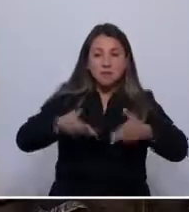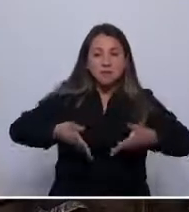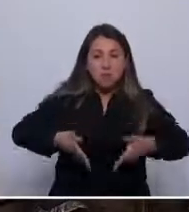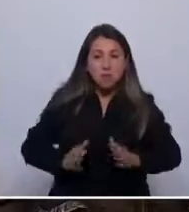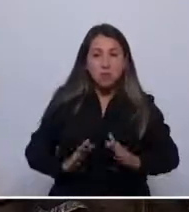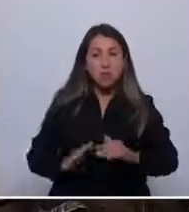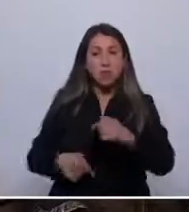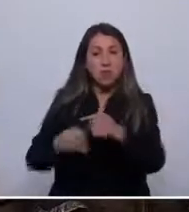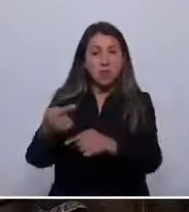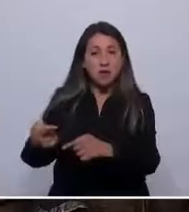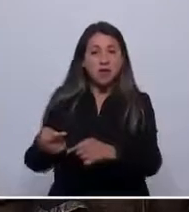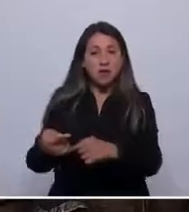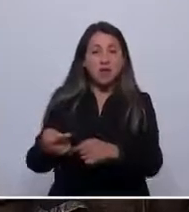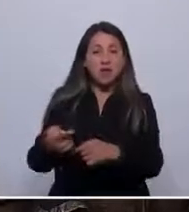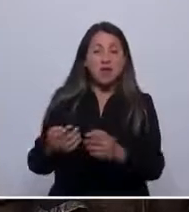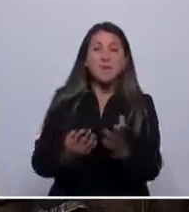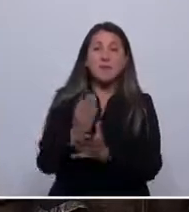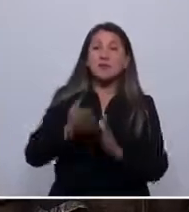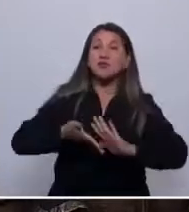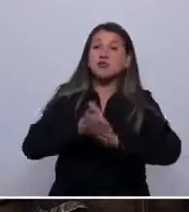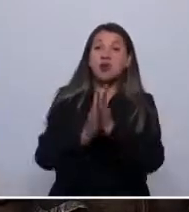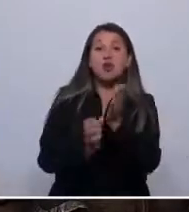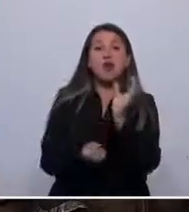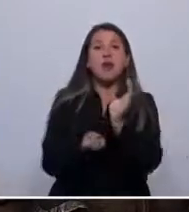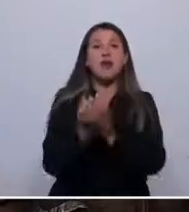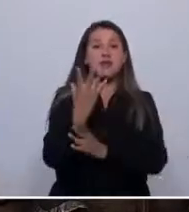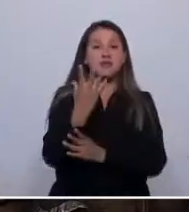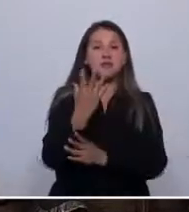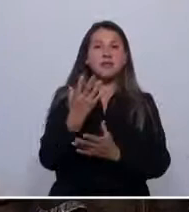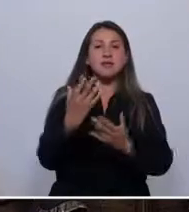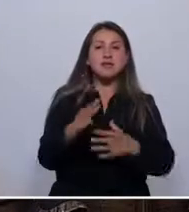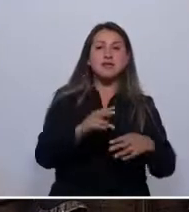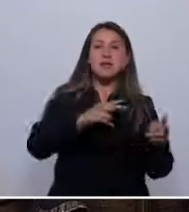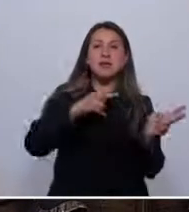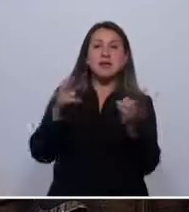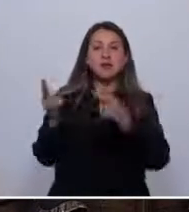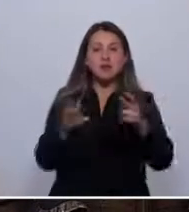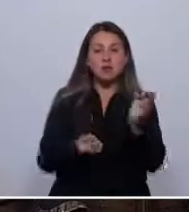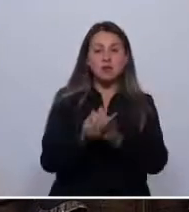nuevos aromas, y con él llegan los vientos del nuevo Chile